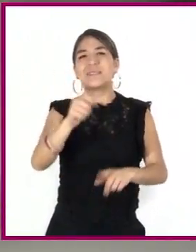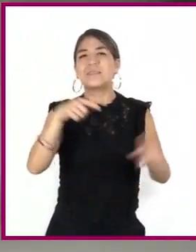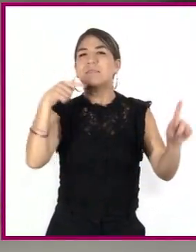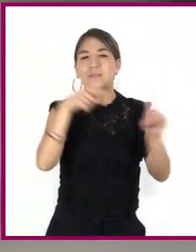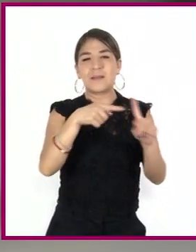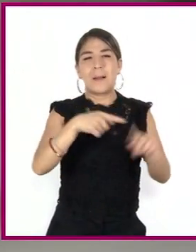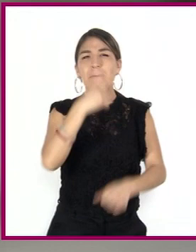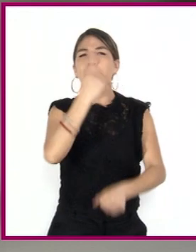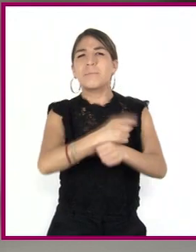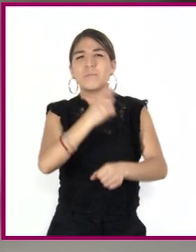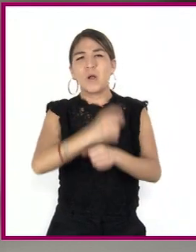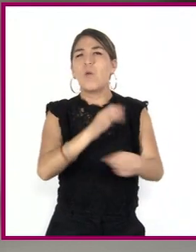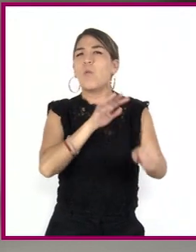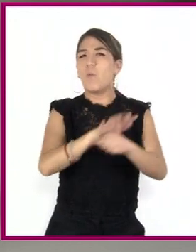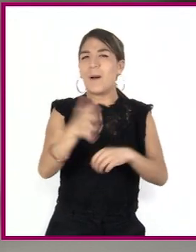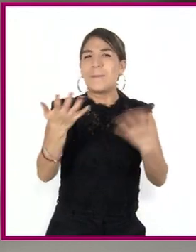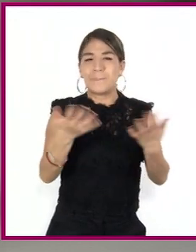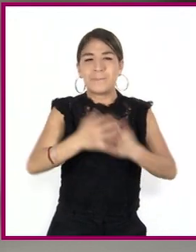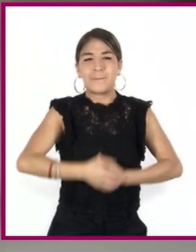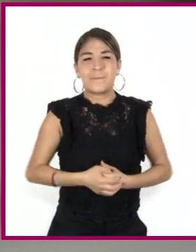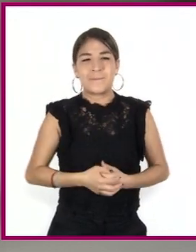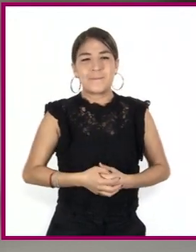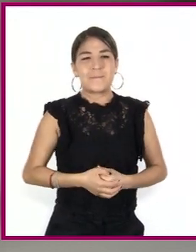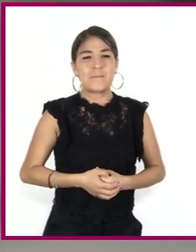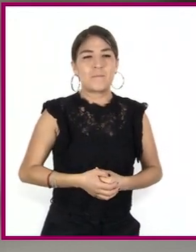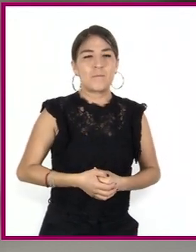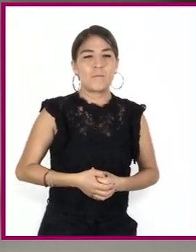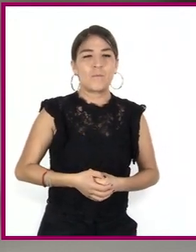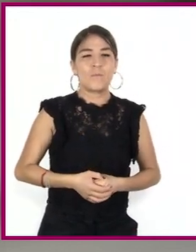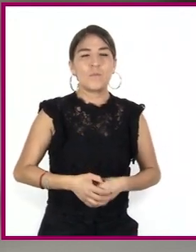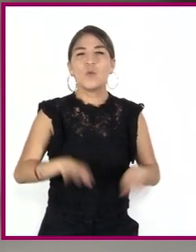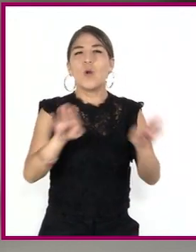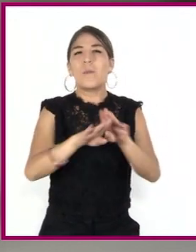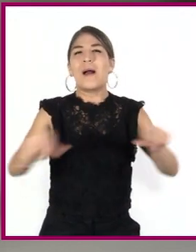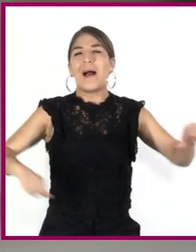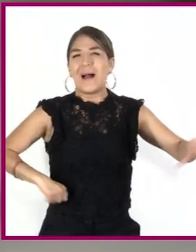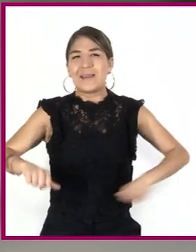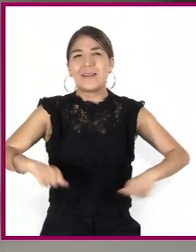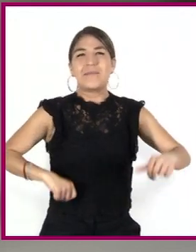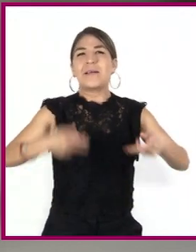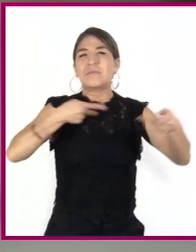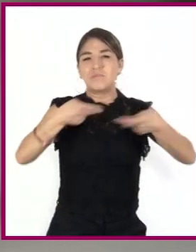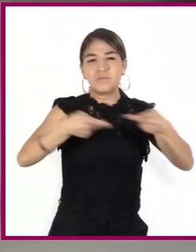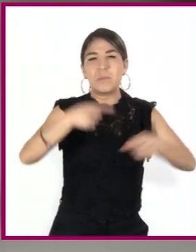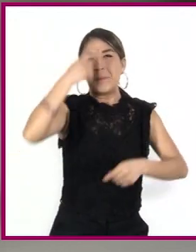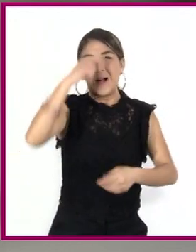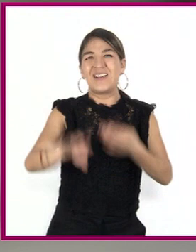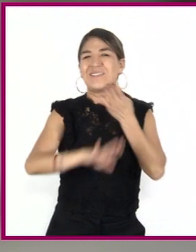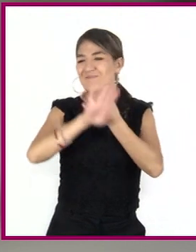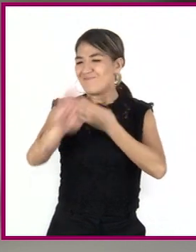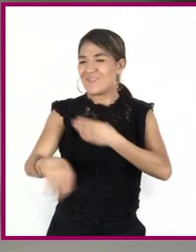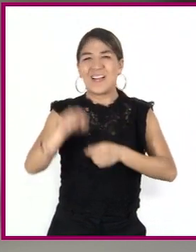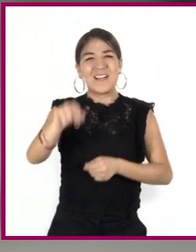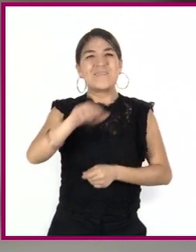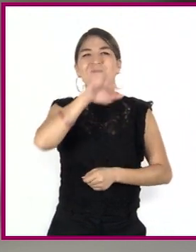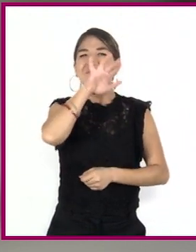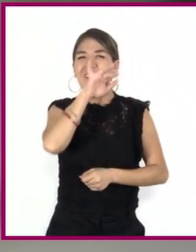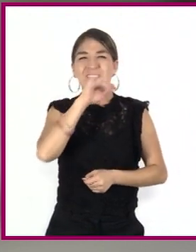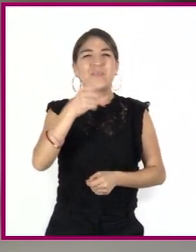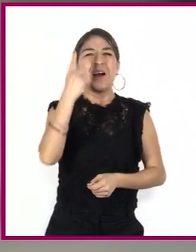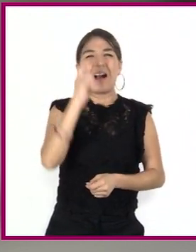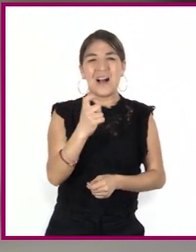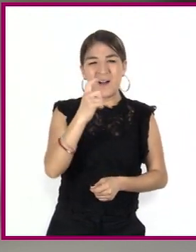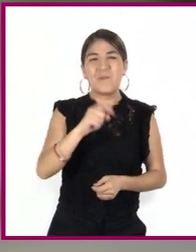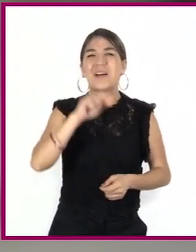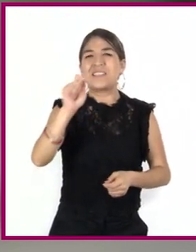Así que la primera alternativa consiste en crear un plan de acción para evitar la contaminación del agua, la desaparición de áreas verdes